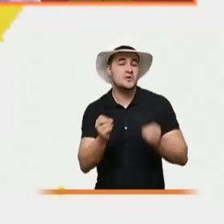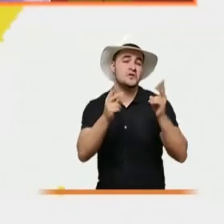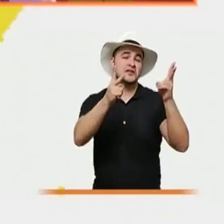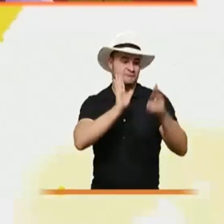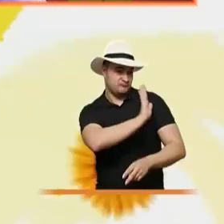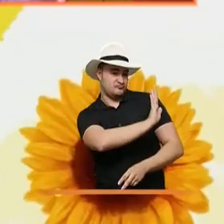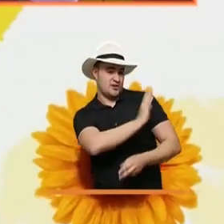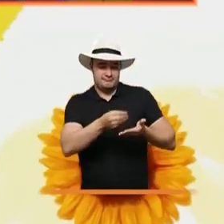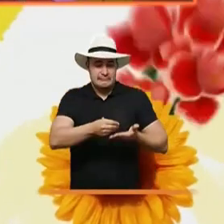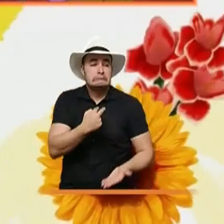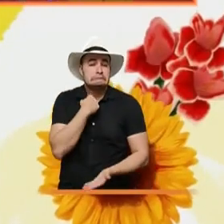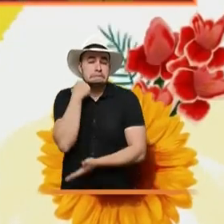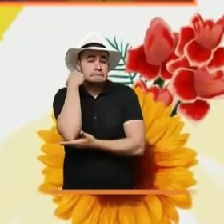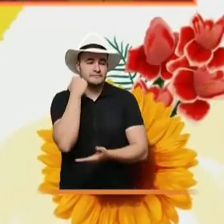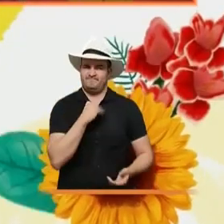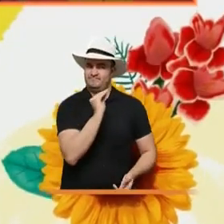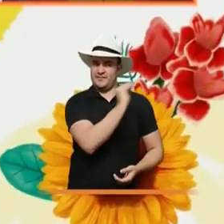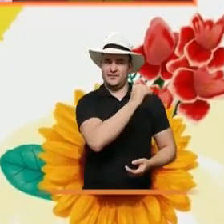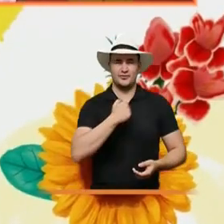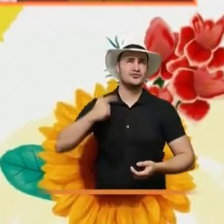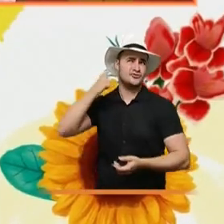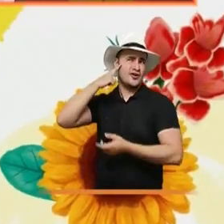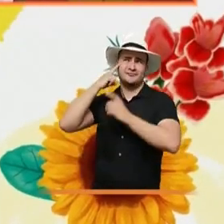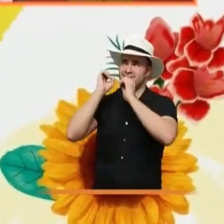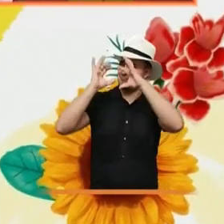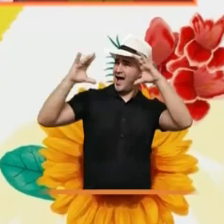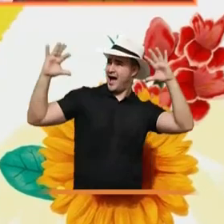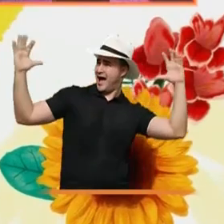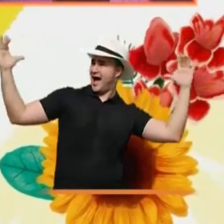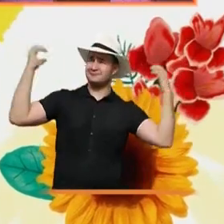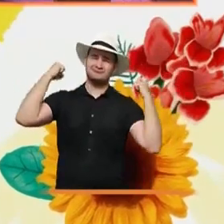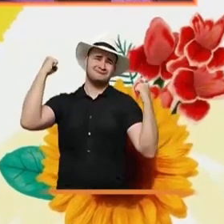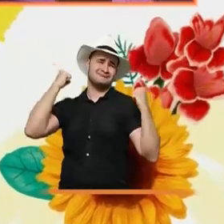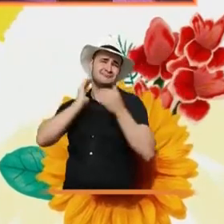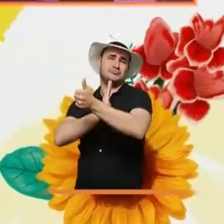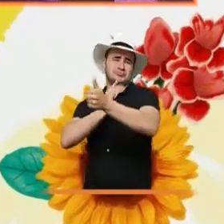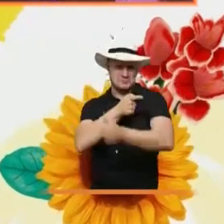parece muy pequeño para tantas penalidades